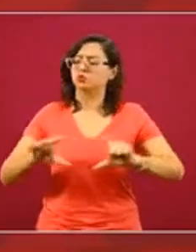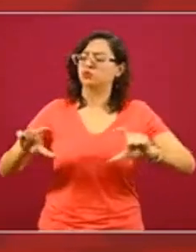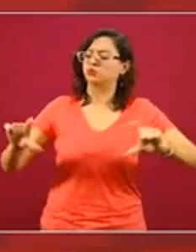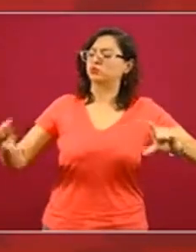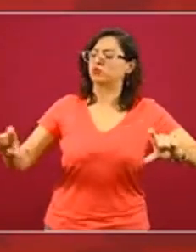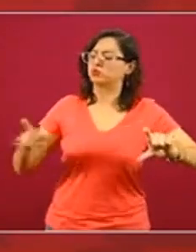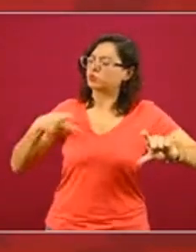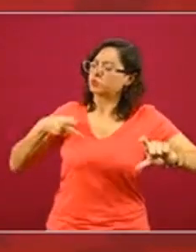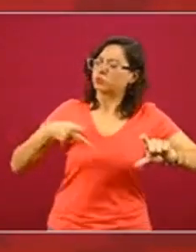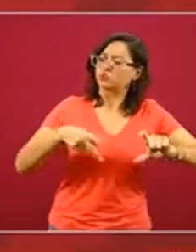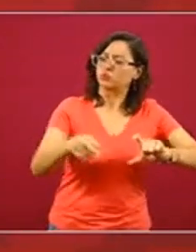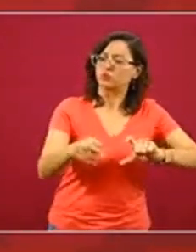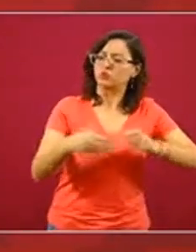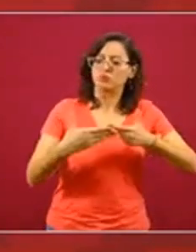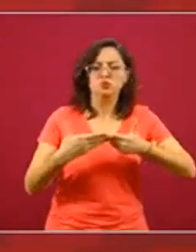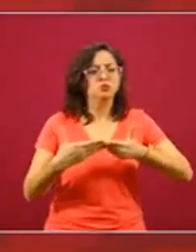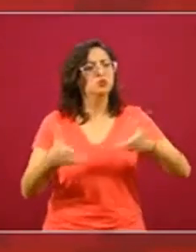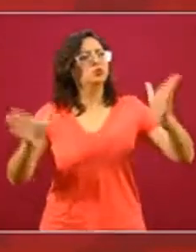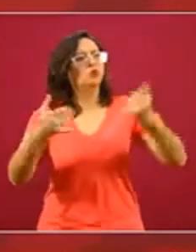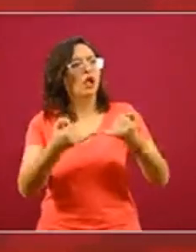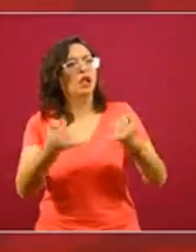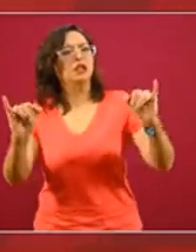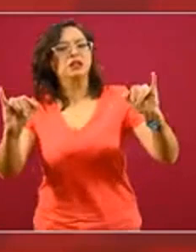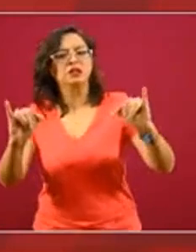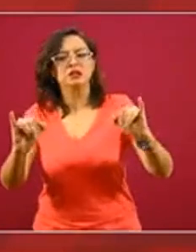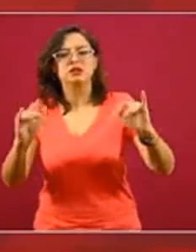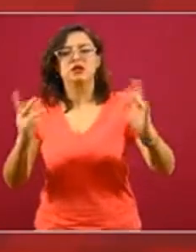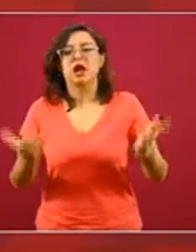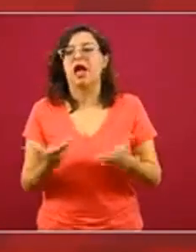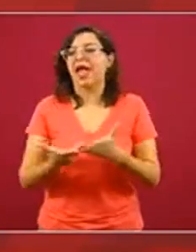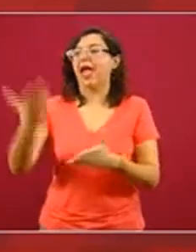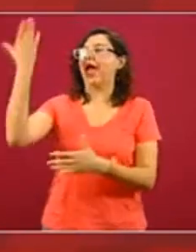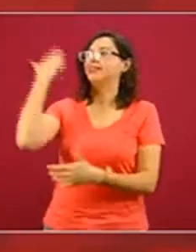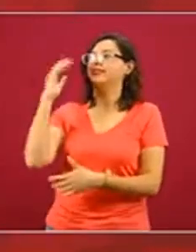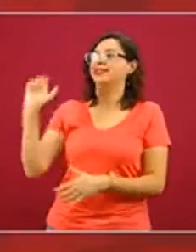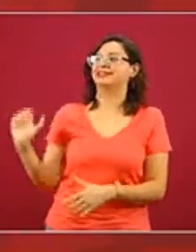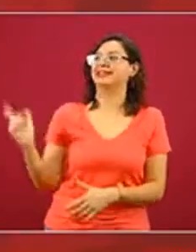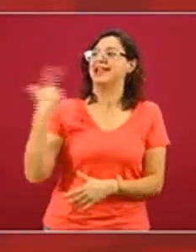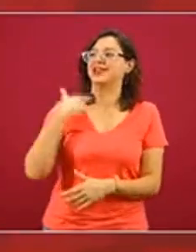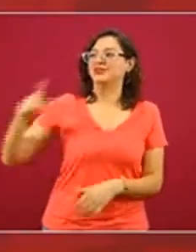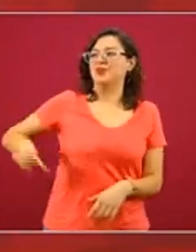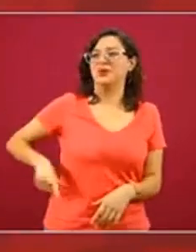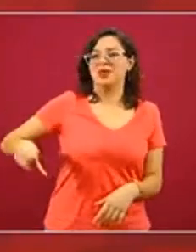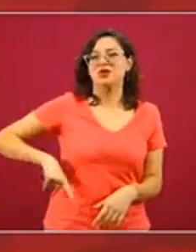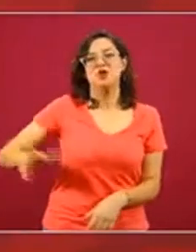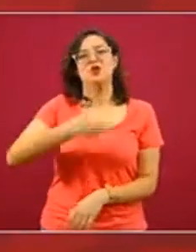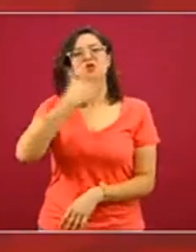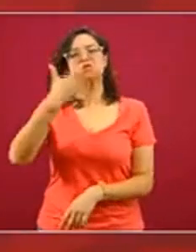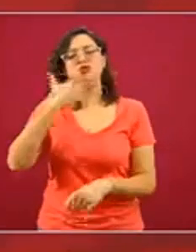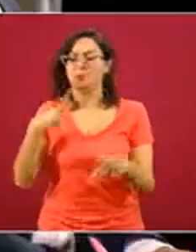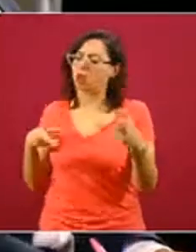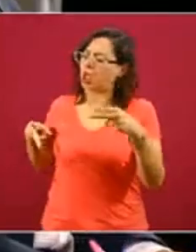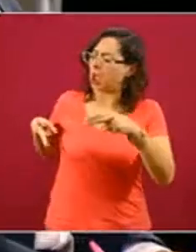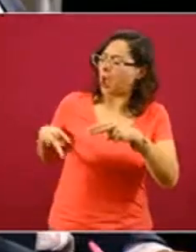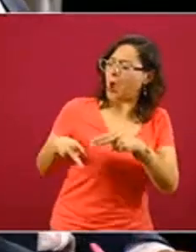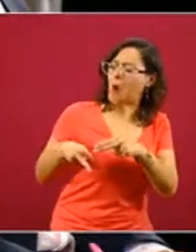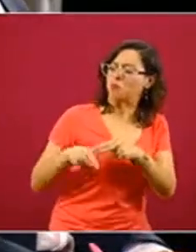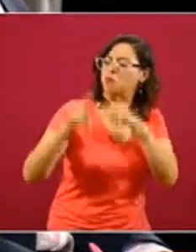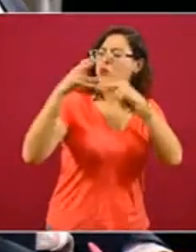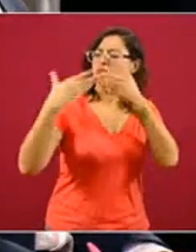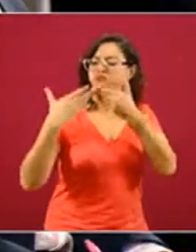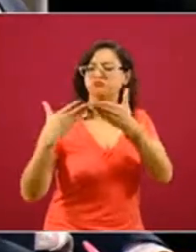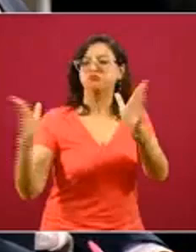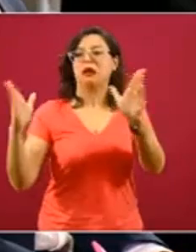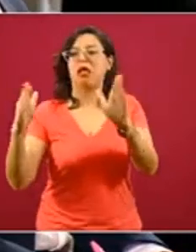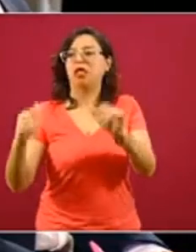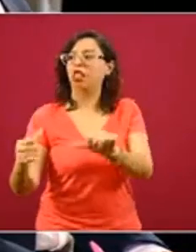en sexenios previos, aunque se inaugurara y estuviera un cascarón en obra negra, no es muy de nuestro estilo. Para